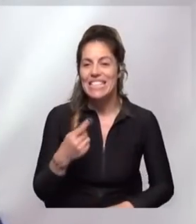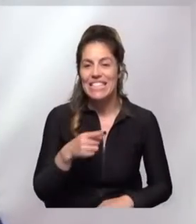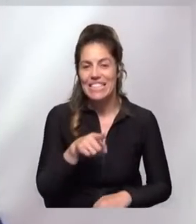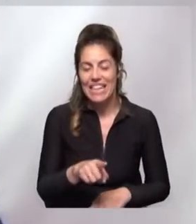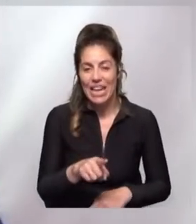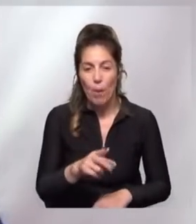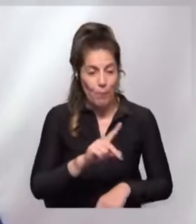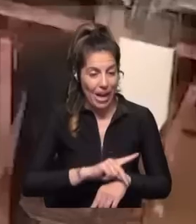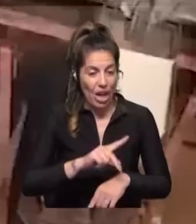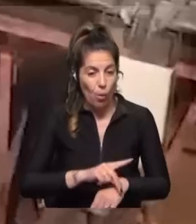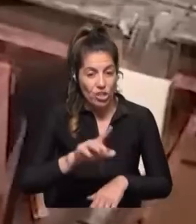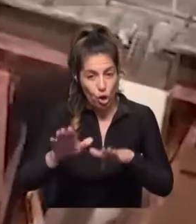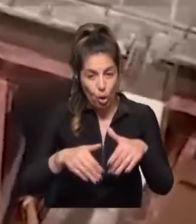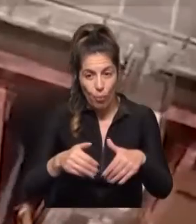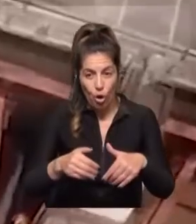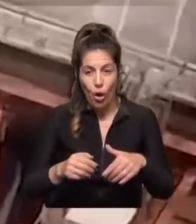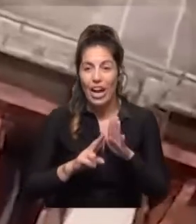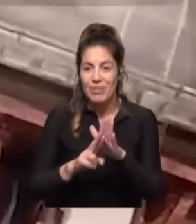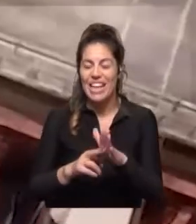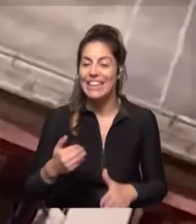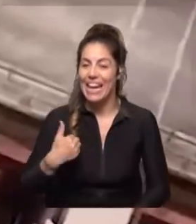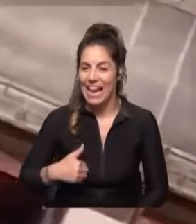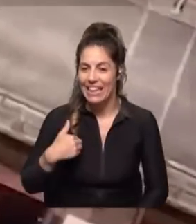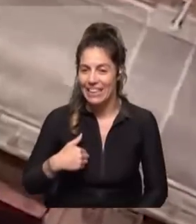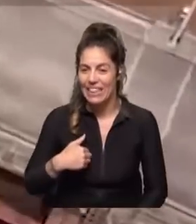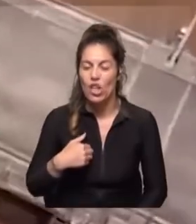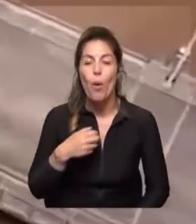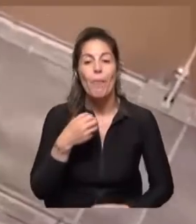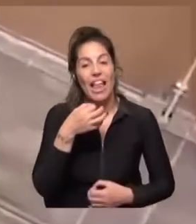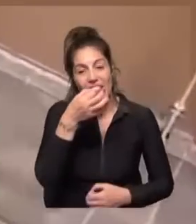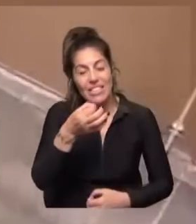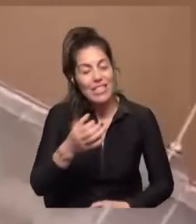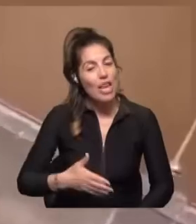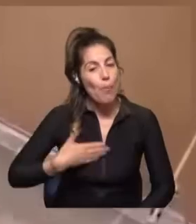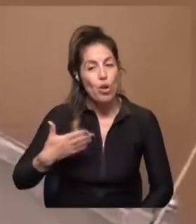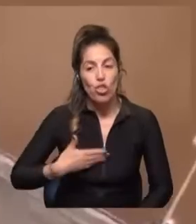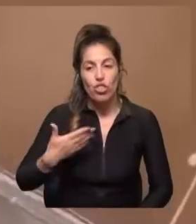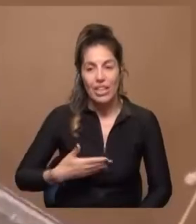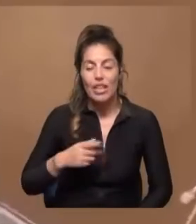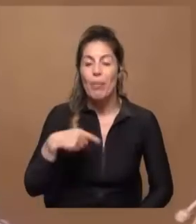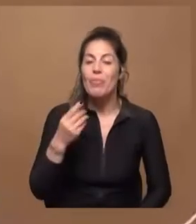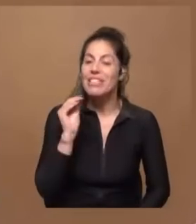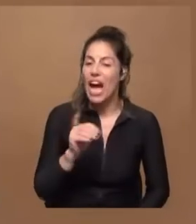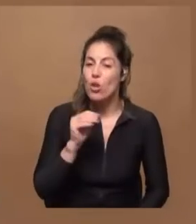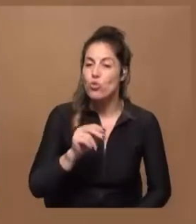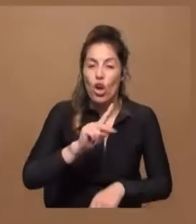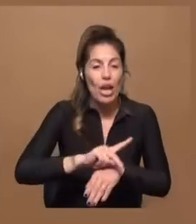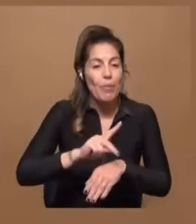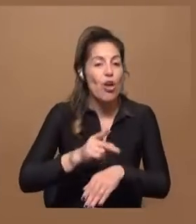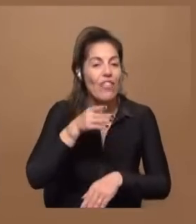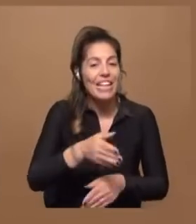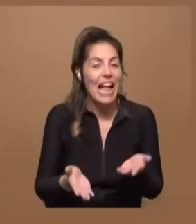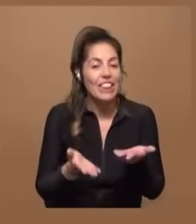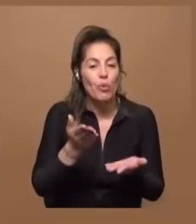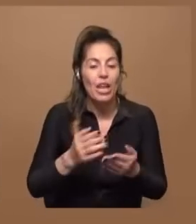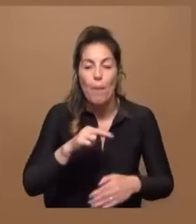al embajador argentino en Asunción Oscar domingo Pepo para expresar la protesta de su país para luego anunciar que Paraguay acudirá al